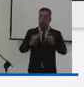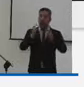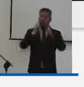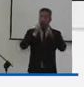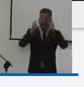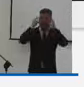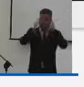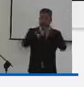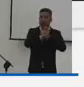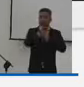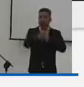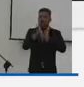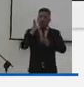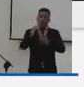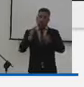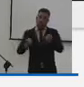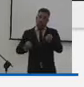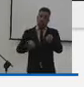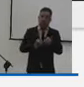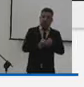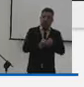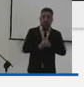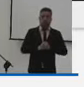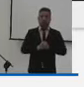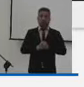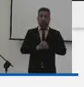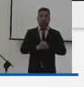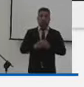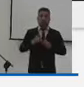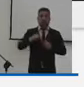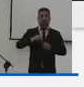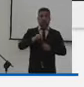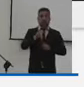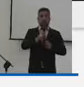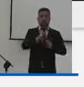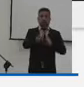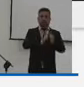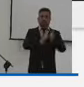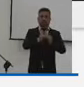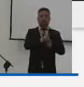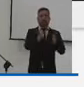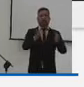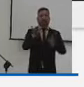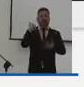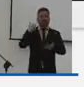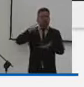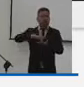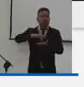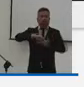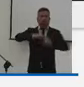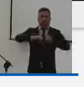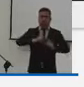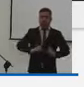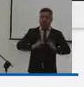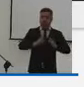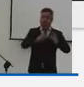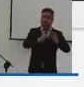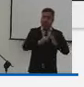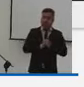conocimiento del tema porque no queremos grandes deportistas postrados al final de sus días